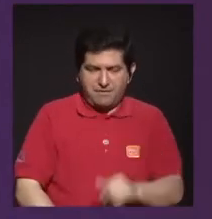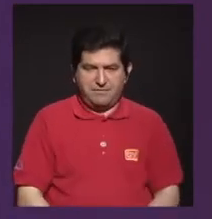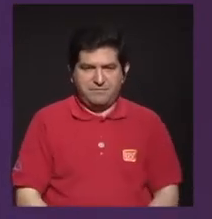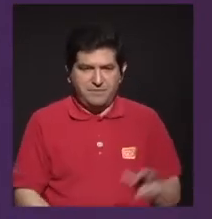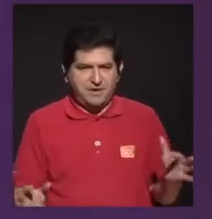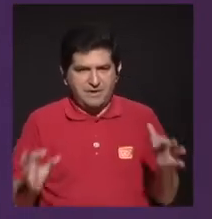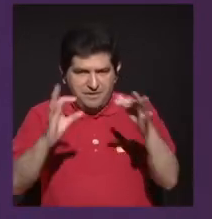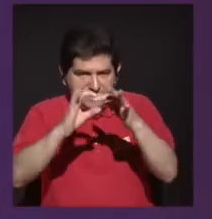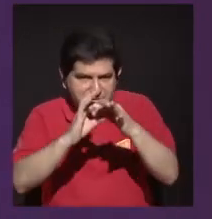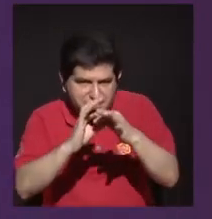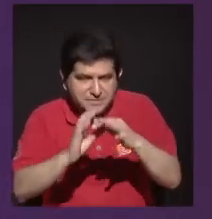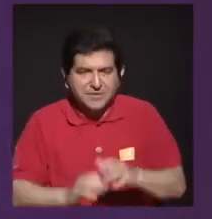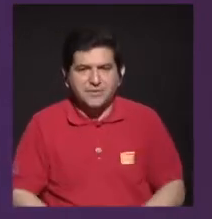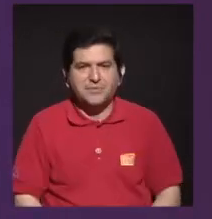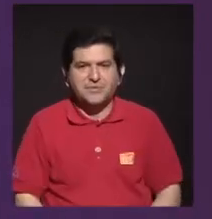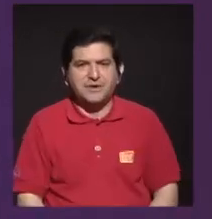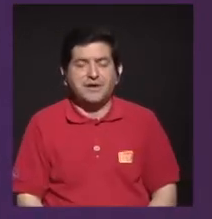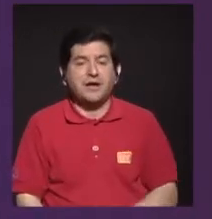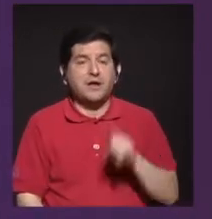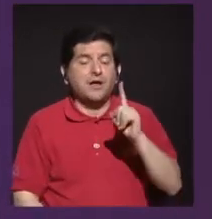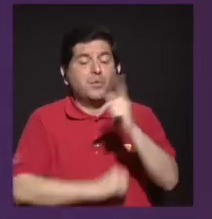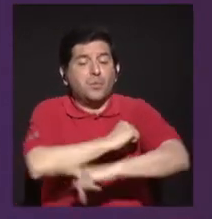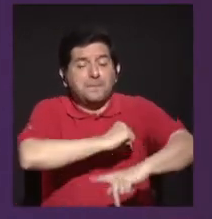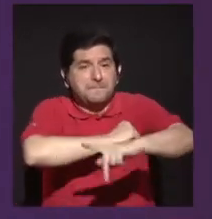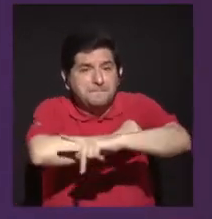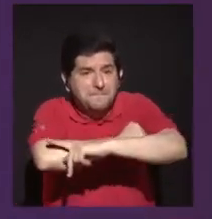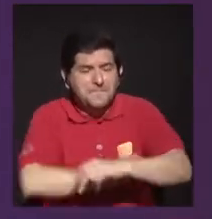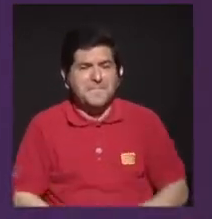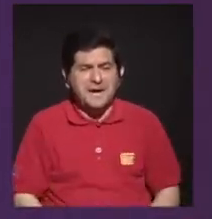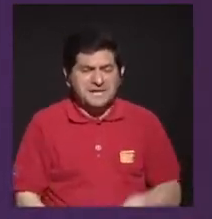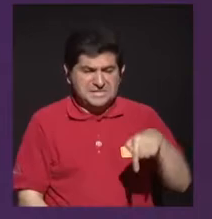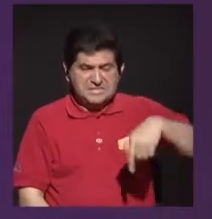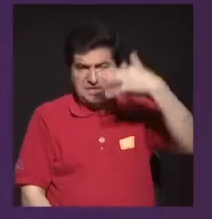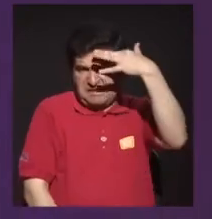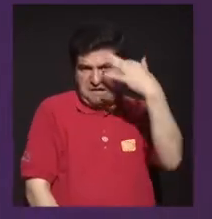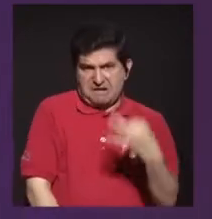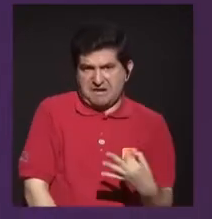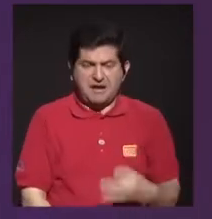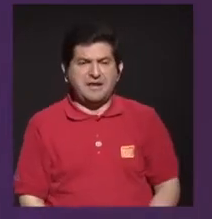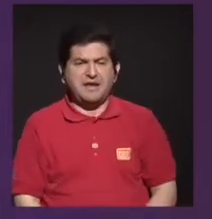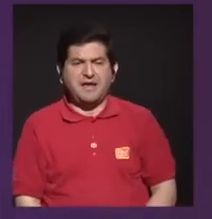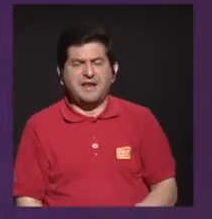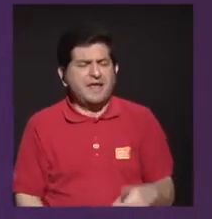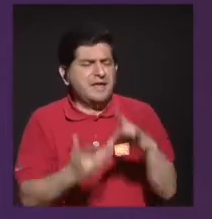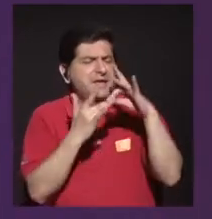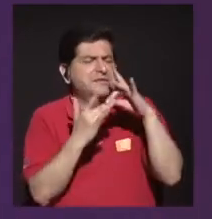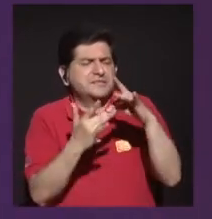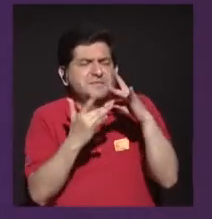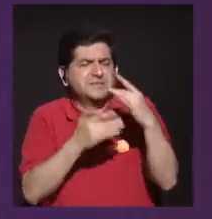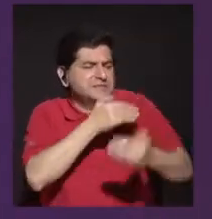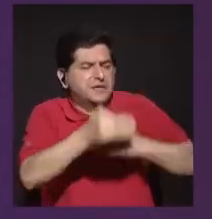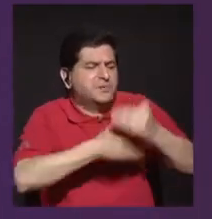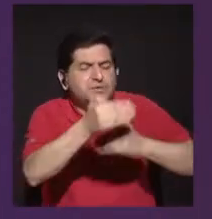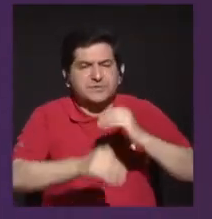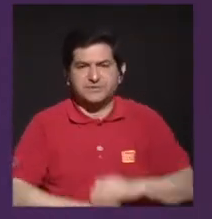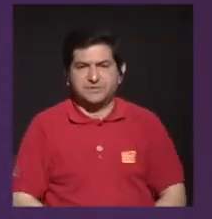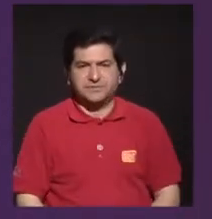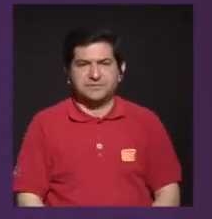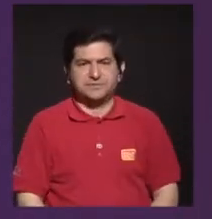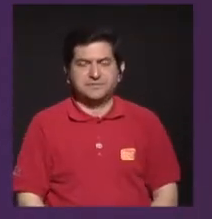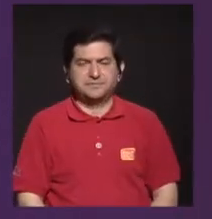están ancladas en un país que cada vez más apuesta por la especialización. Sí, o sea, hay